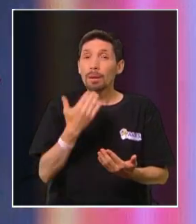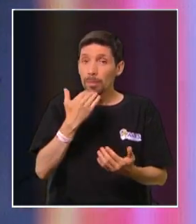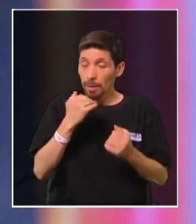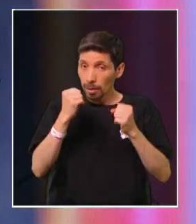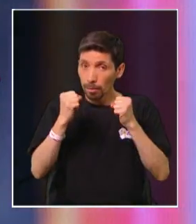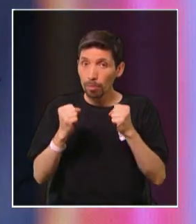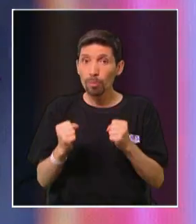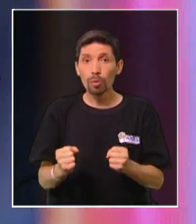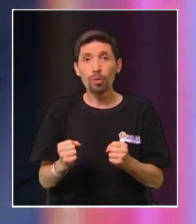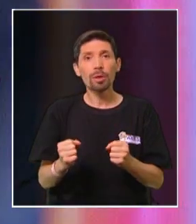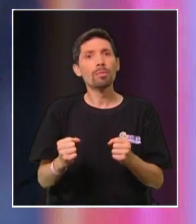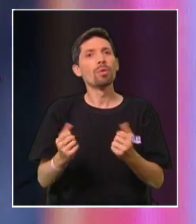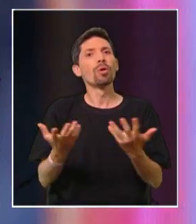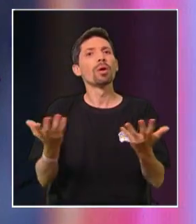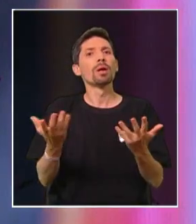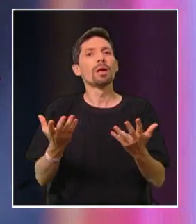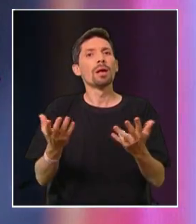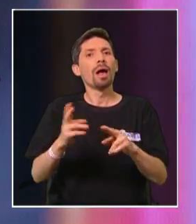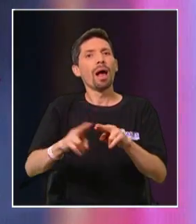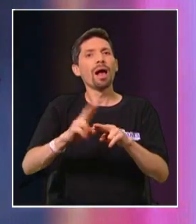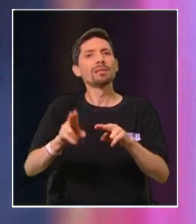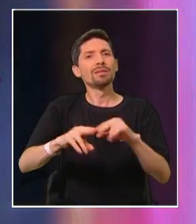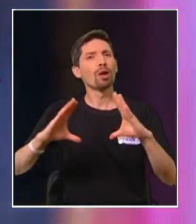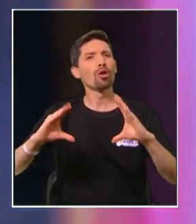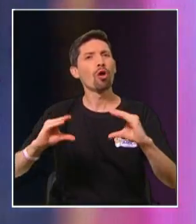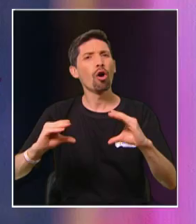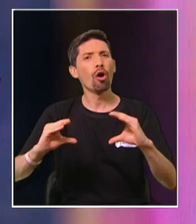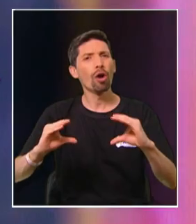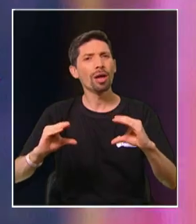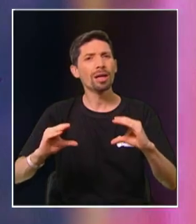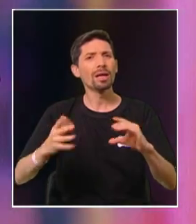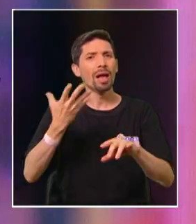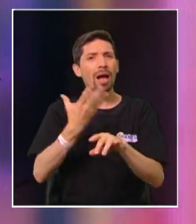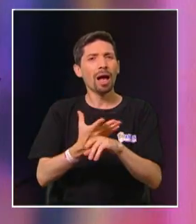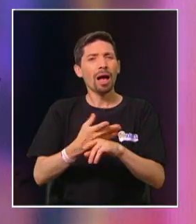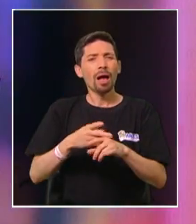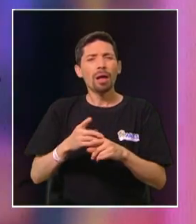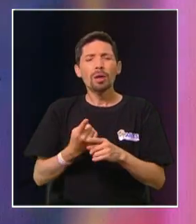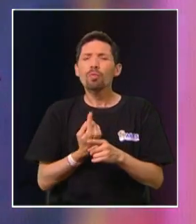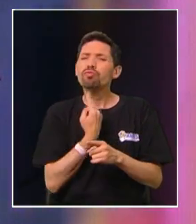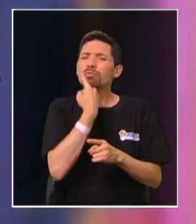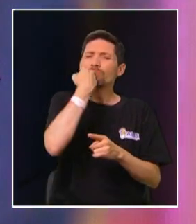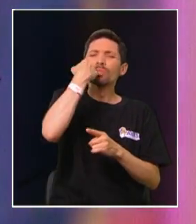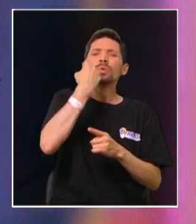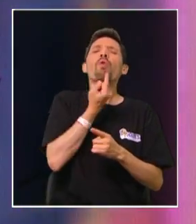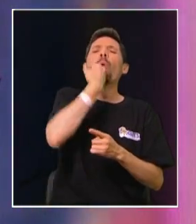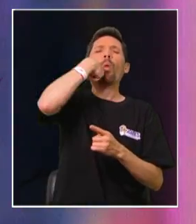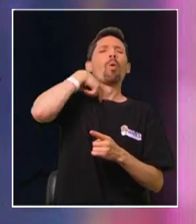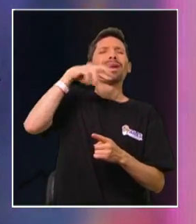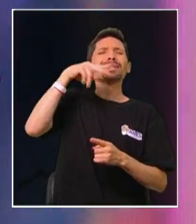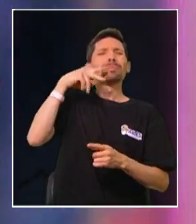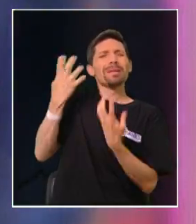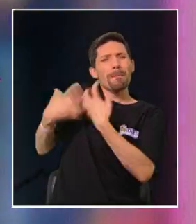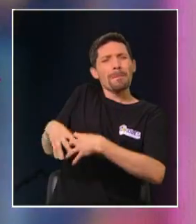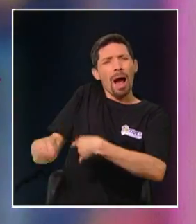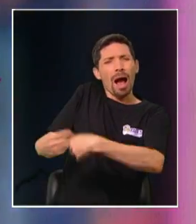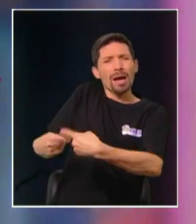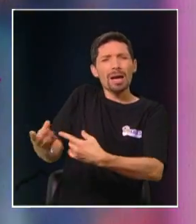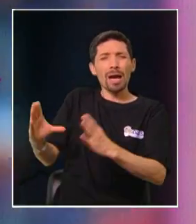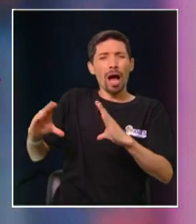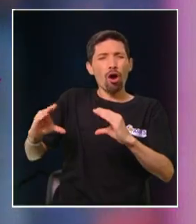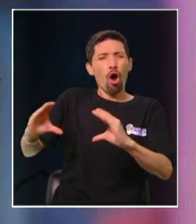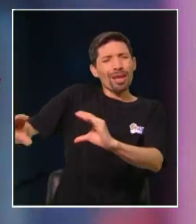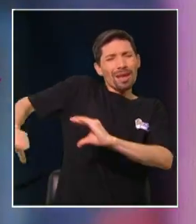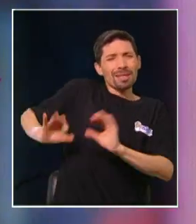hacer unos cojines para quienes estaban entubados por el COVID en los hospitales. Repartimos medicinas